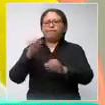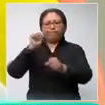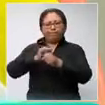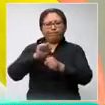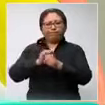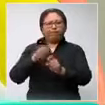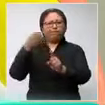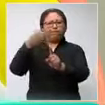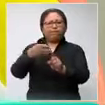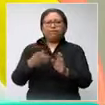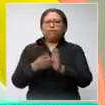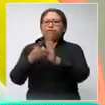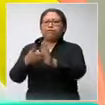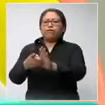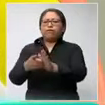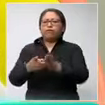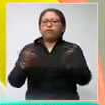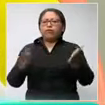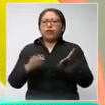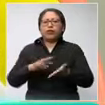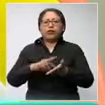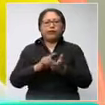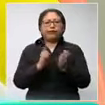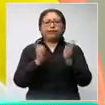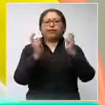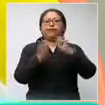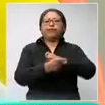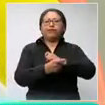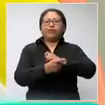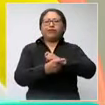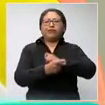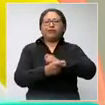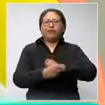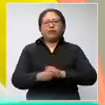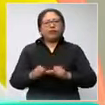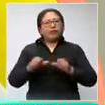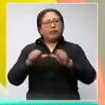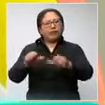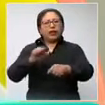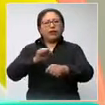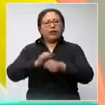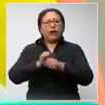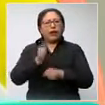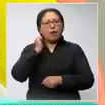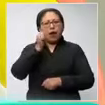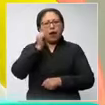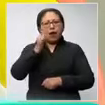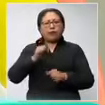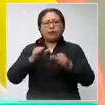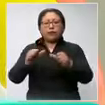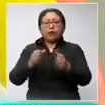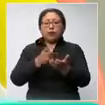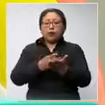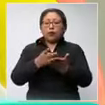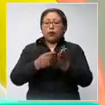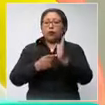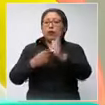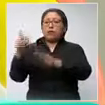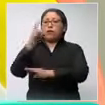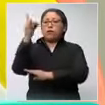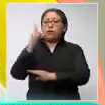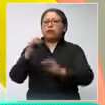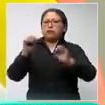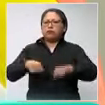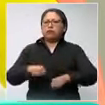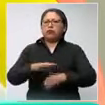para demostrarles que no es una reforma que se haya parado ni un solo día. Estamos planteándole al país que no se nos expropie a